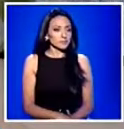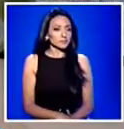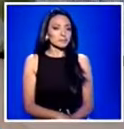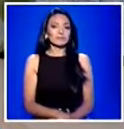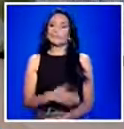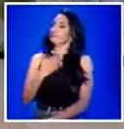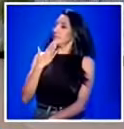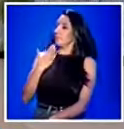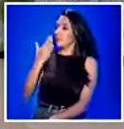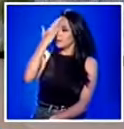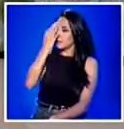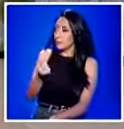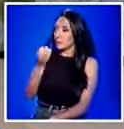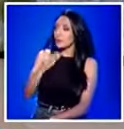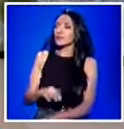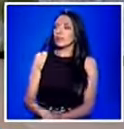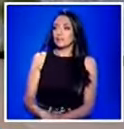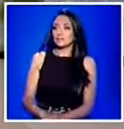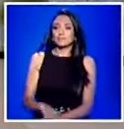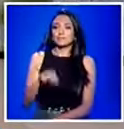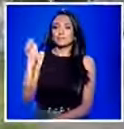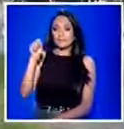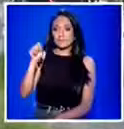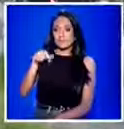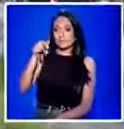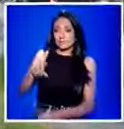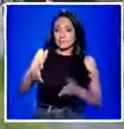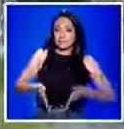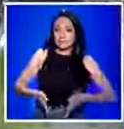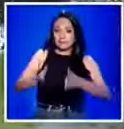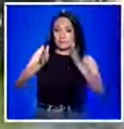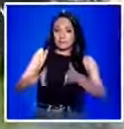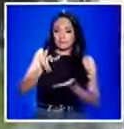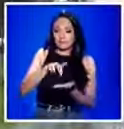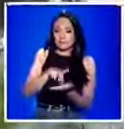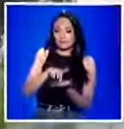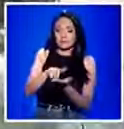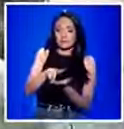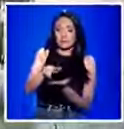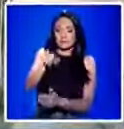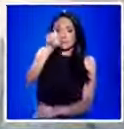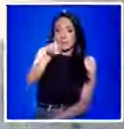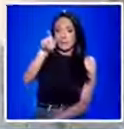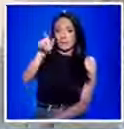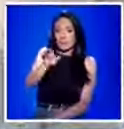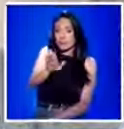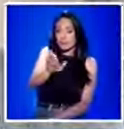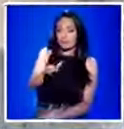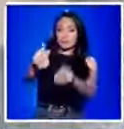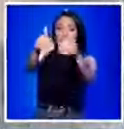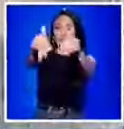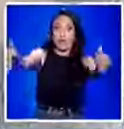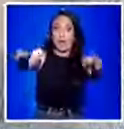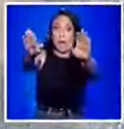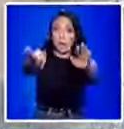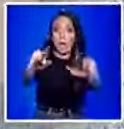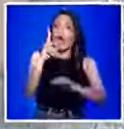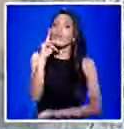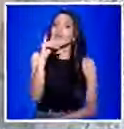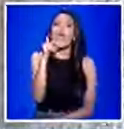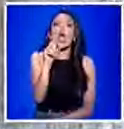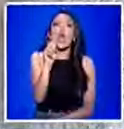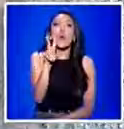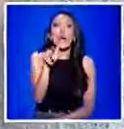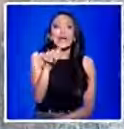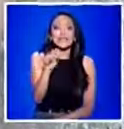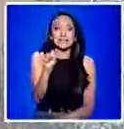Hola, ¿cómo está? Muy buenos días. Sí, este es un eje peatonal importante de la porque une la Diego de Vázquez, que es la avenida